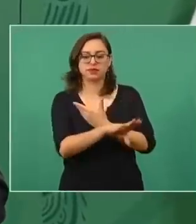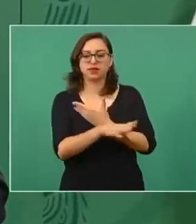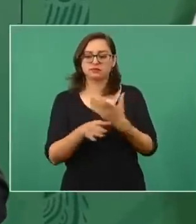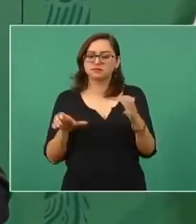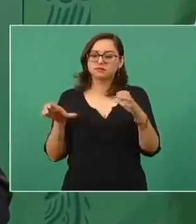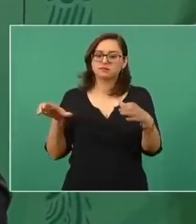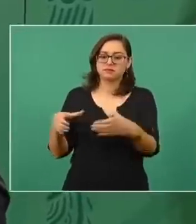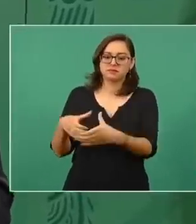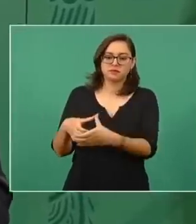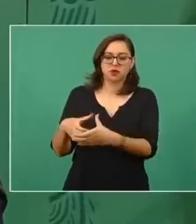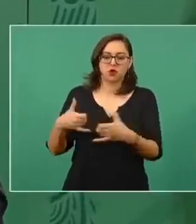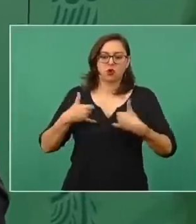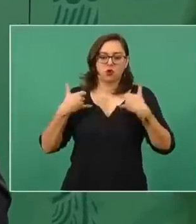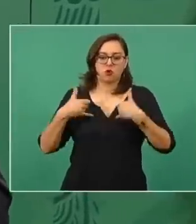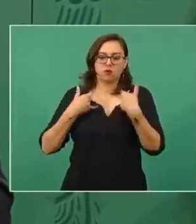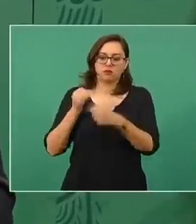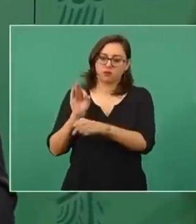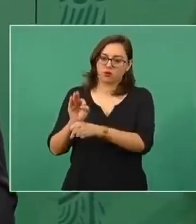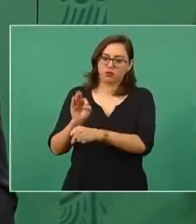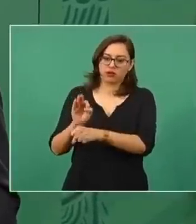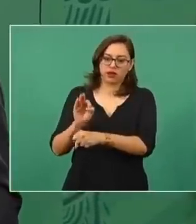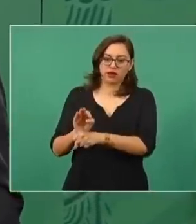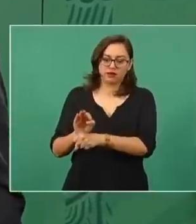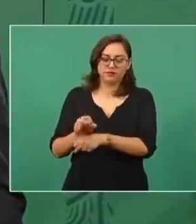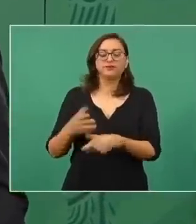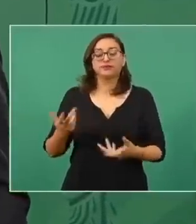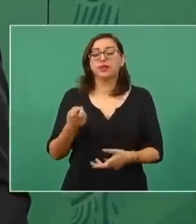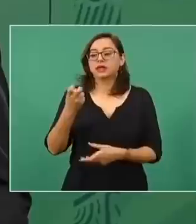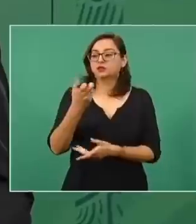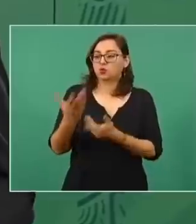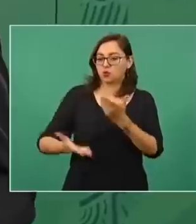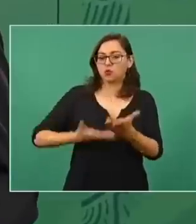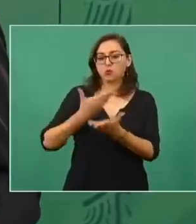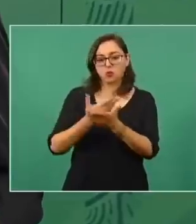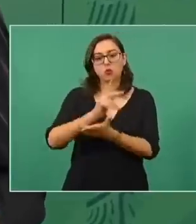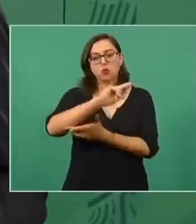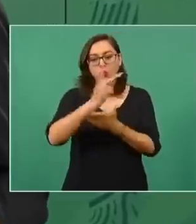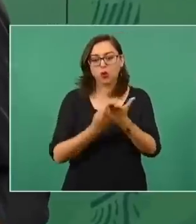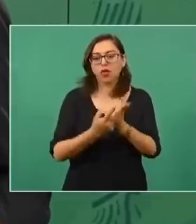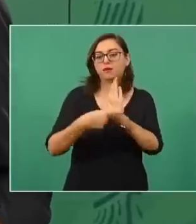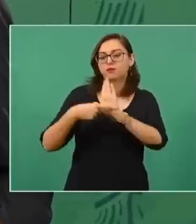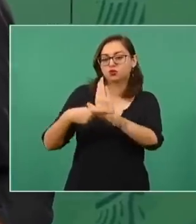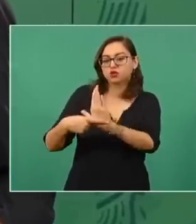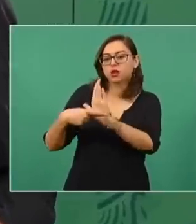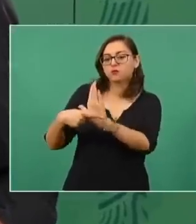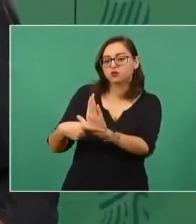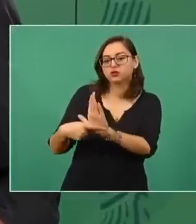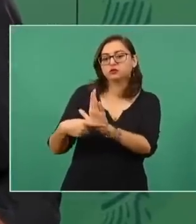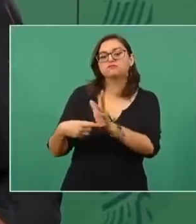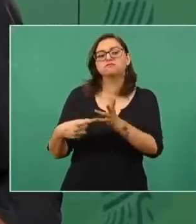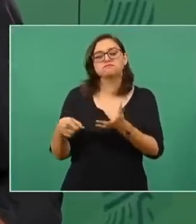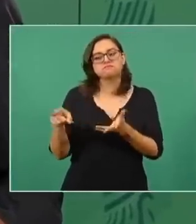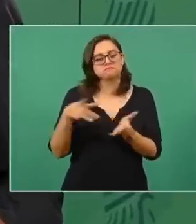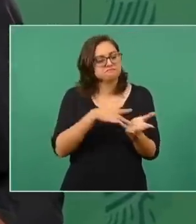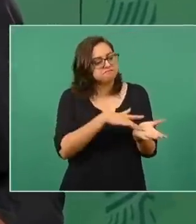todo tiempo entonces se planteó esto y